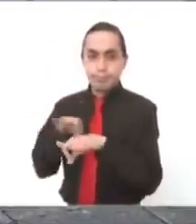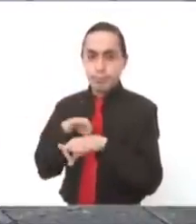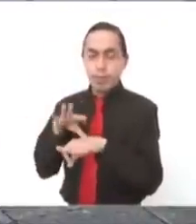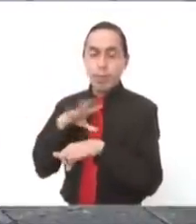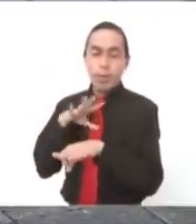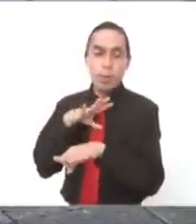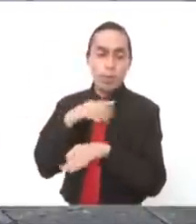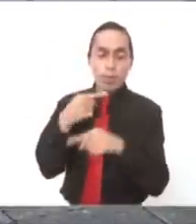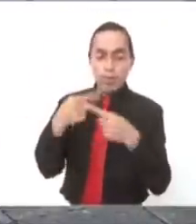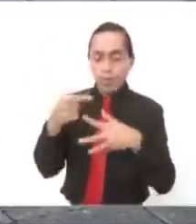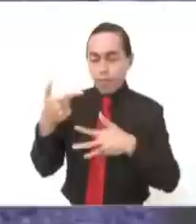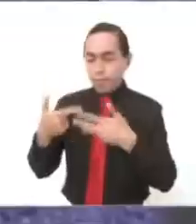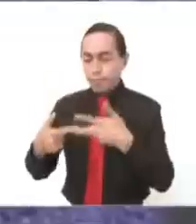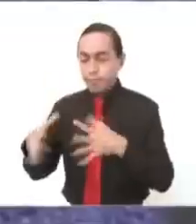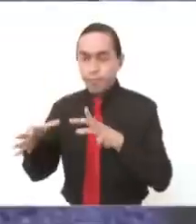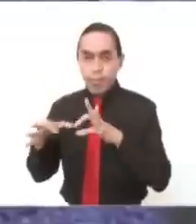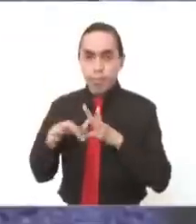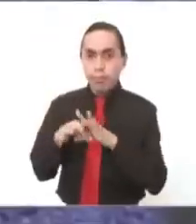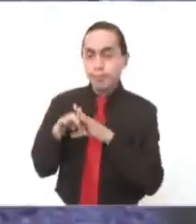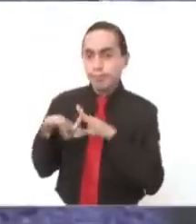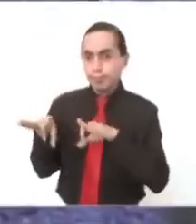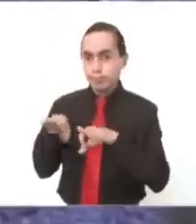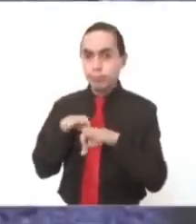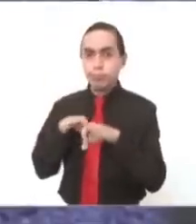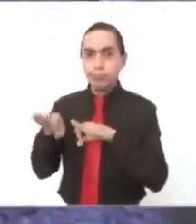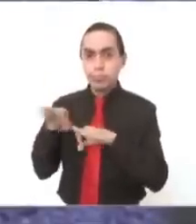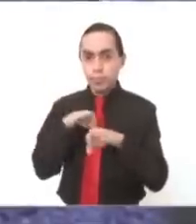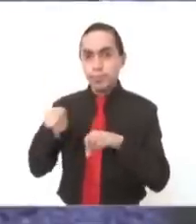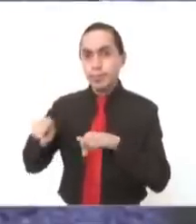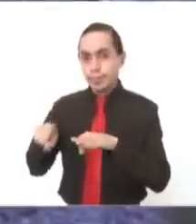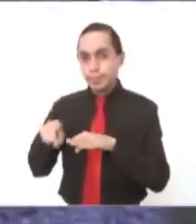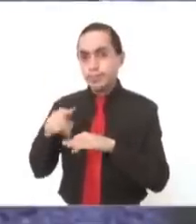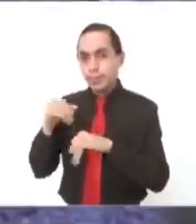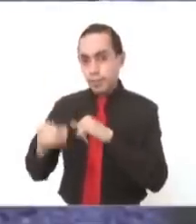los mercados y recursos internacionales y nacionales.